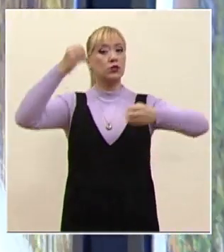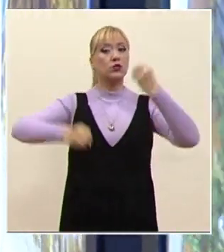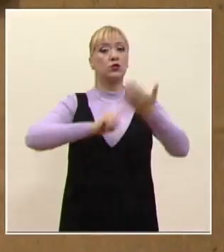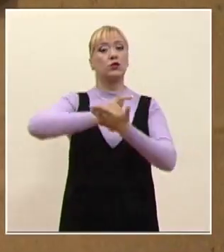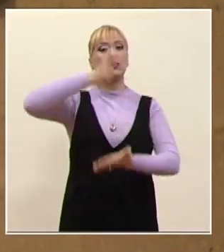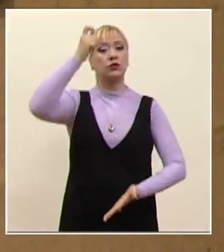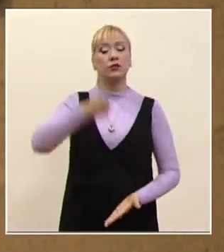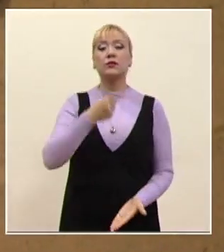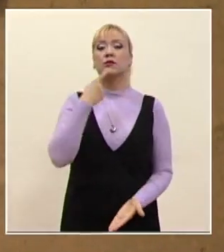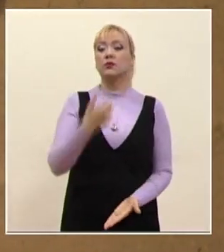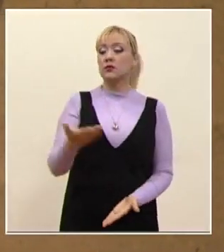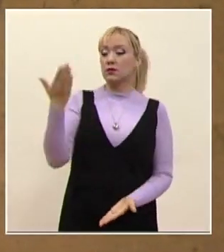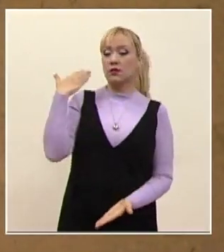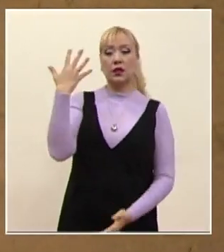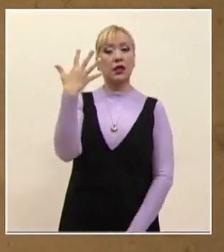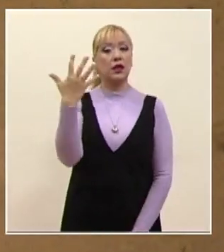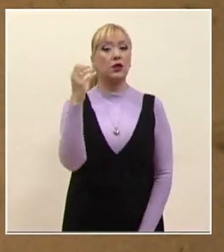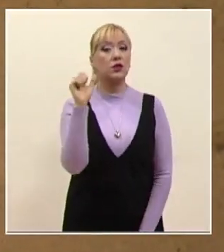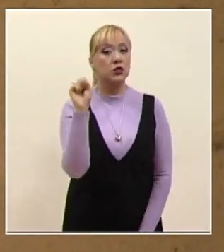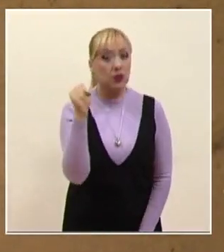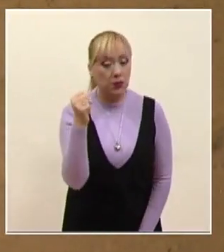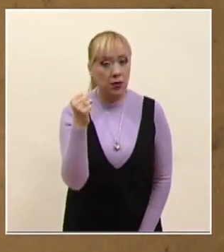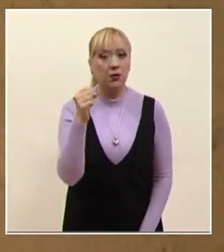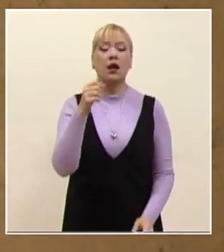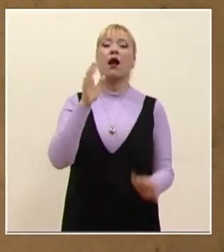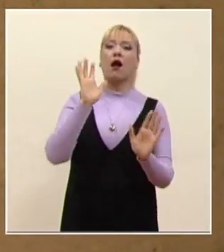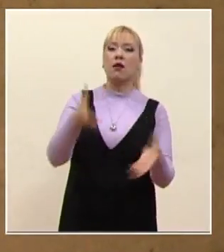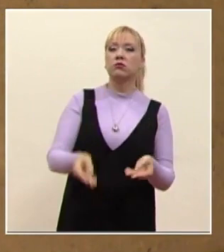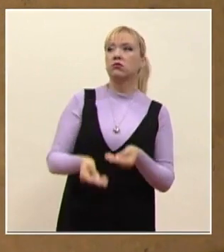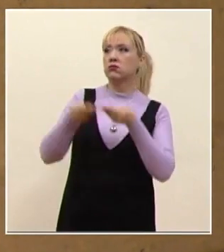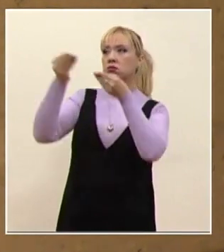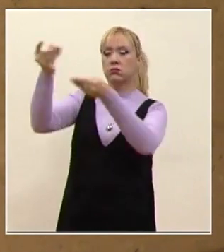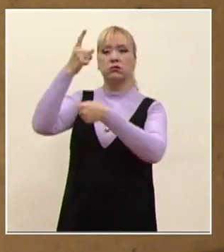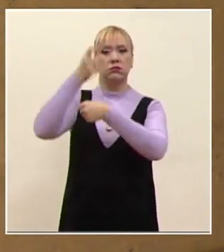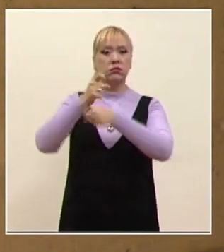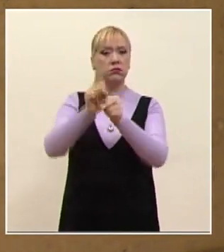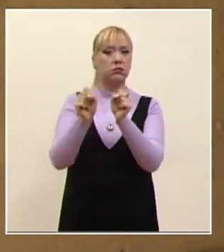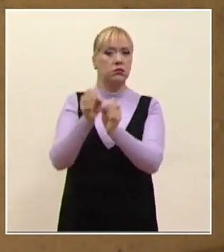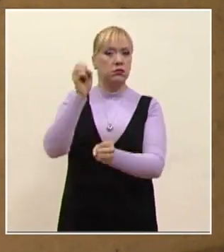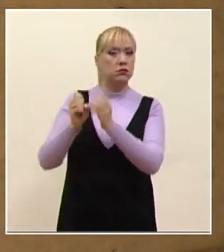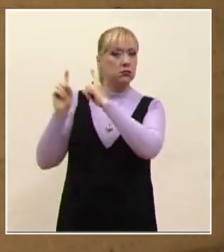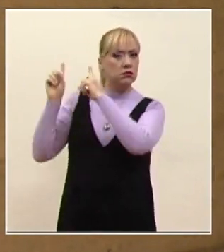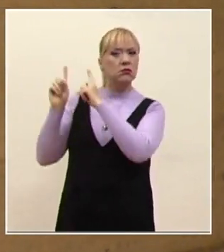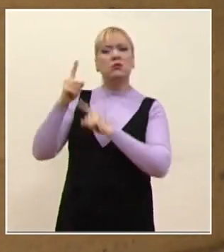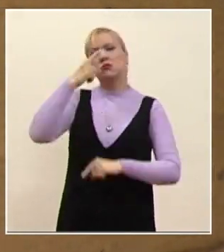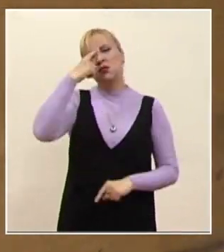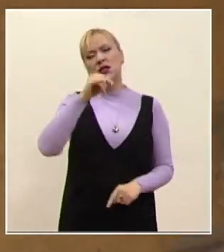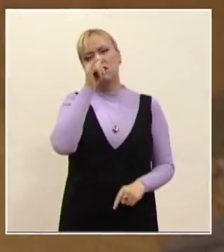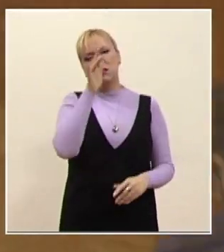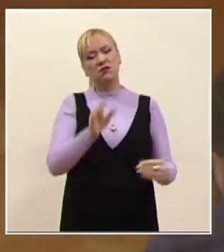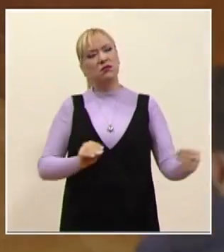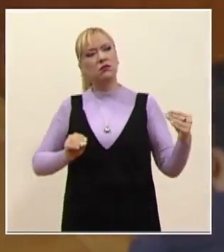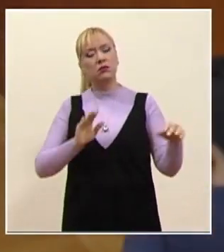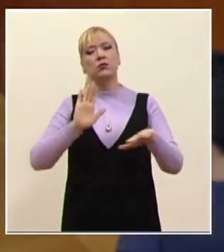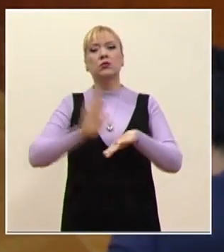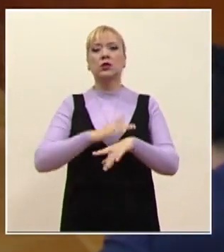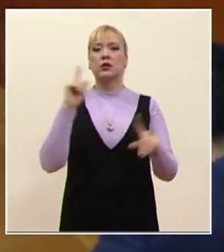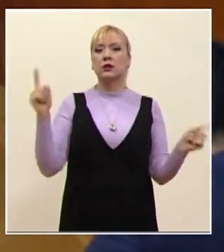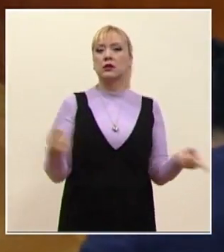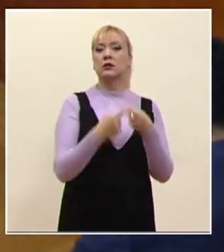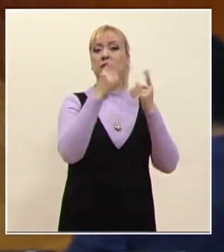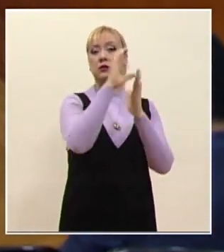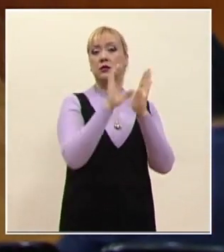conocer que el pasado 5 de septiembre se turnaron a la primera sala los recursos de reclamación derivados de la controversia